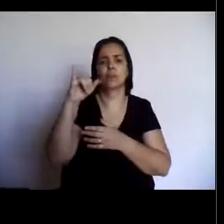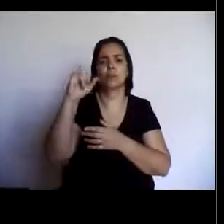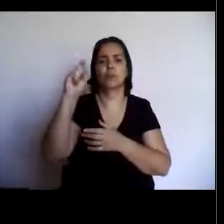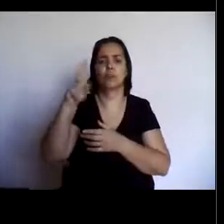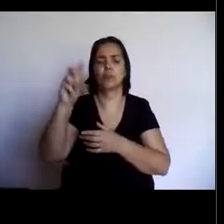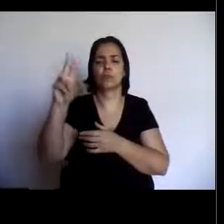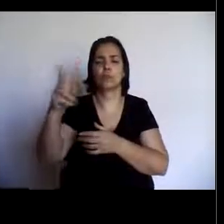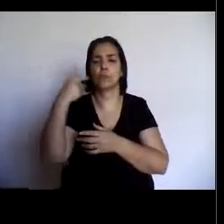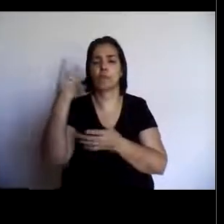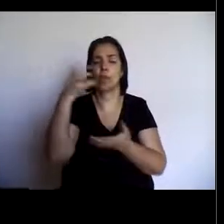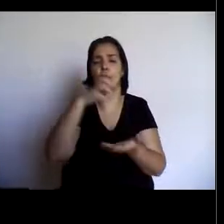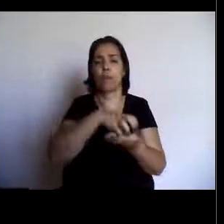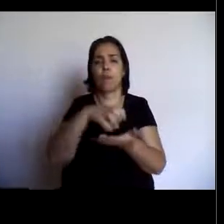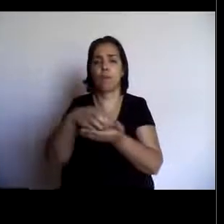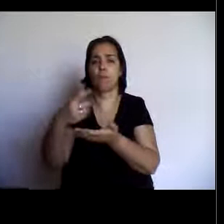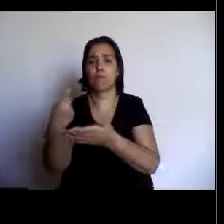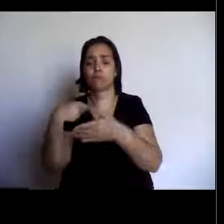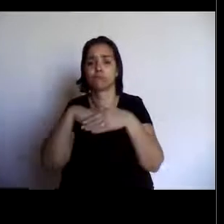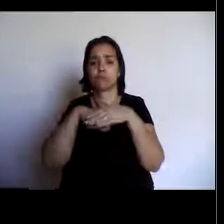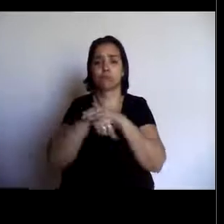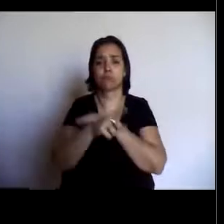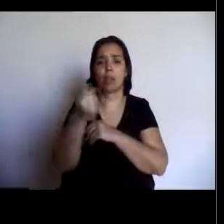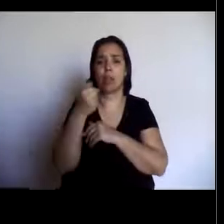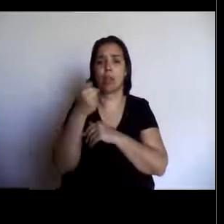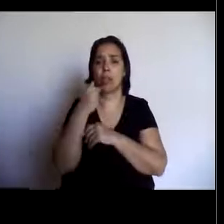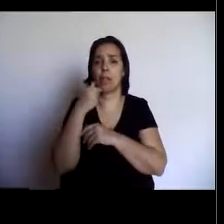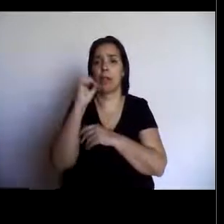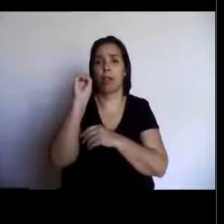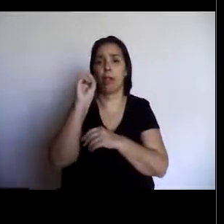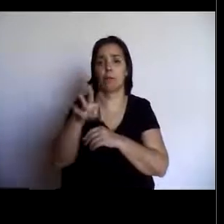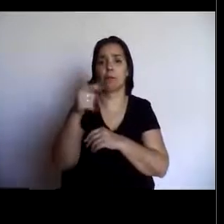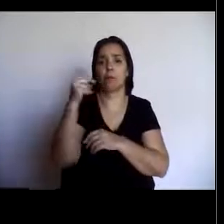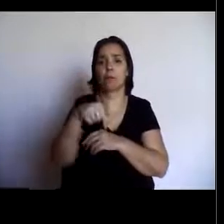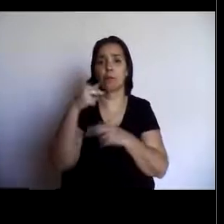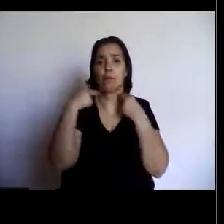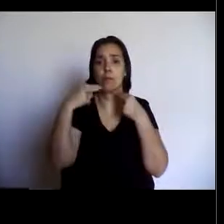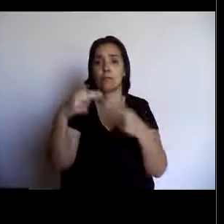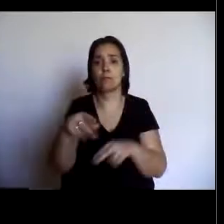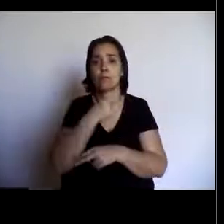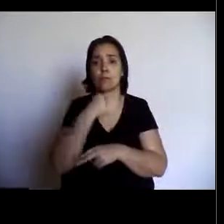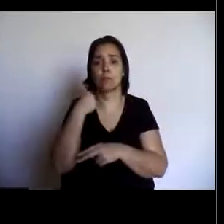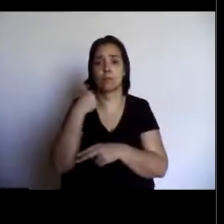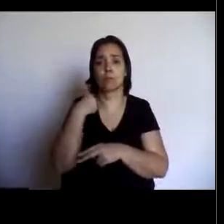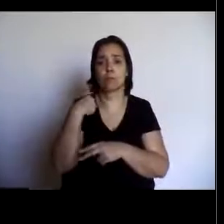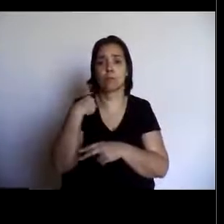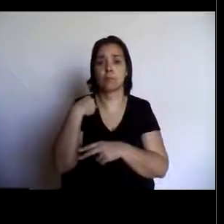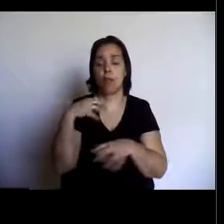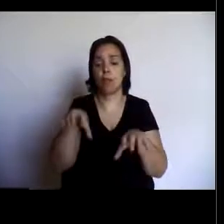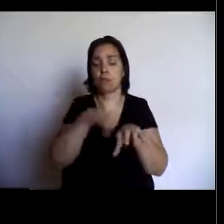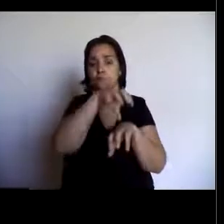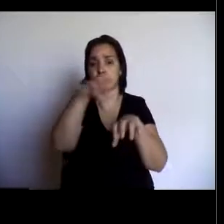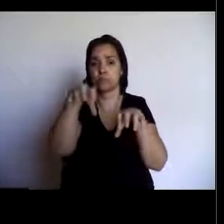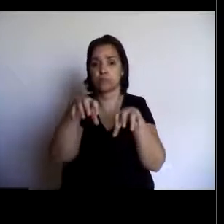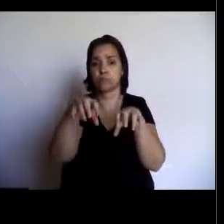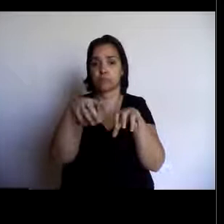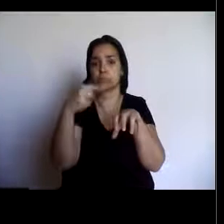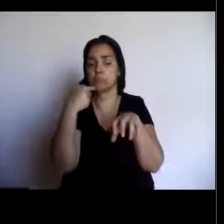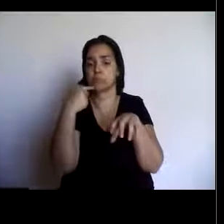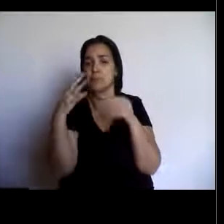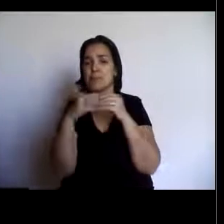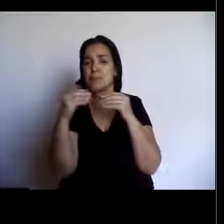integrales de desarrollo, que existen 14 en la provincia de Badajoz y 5 anexos, y que ha servido